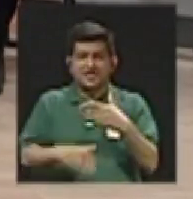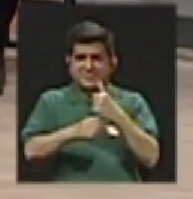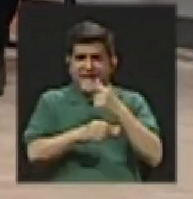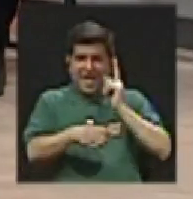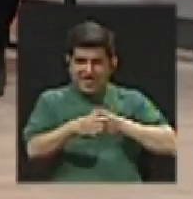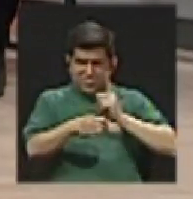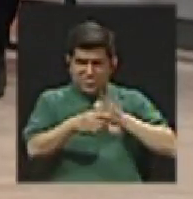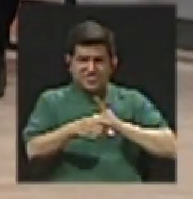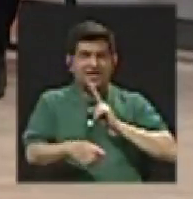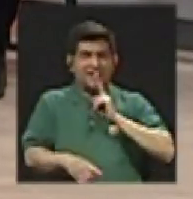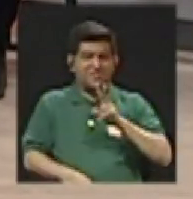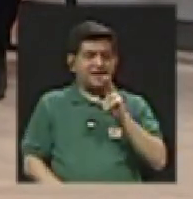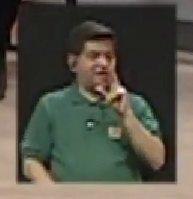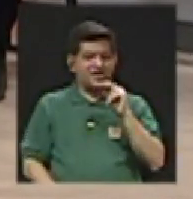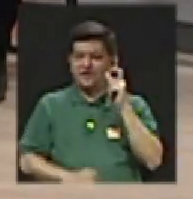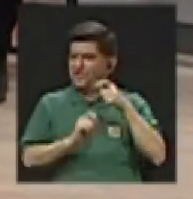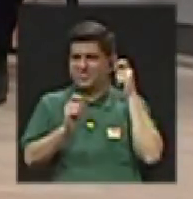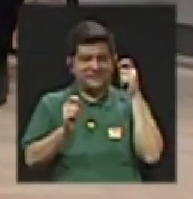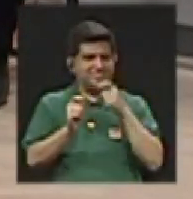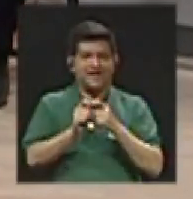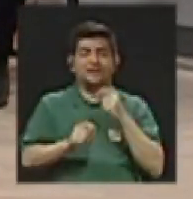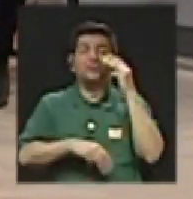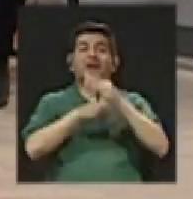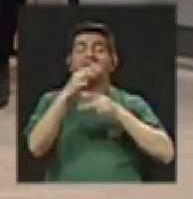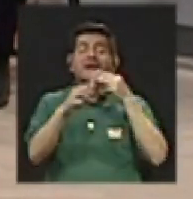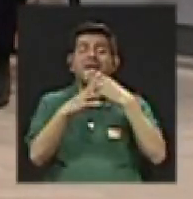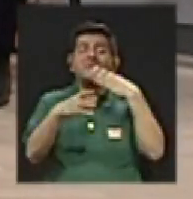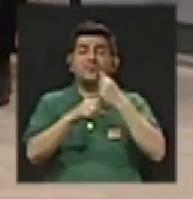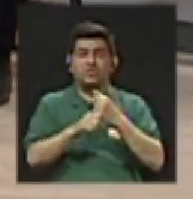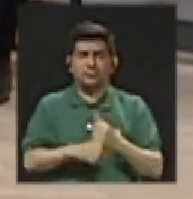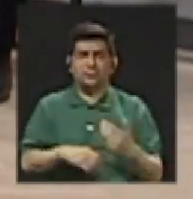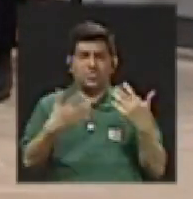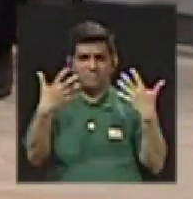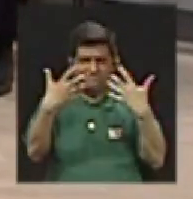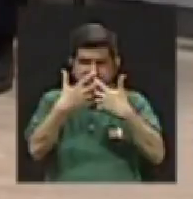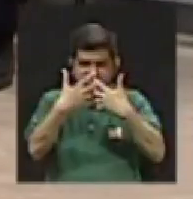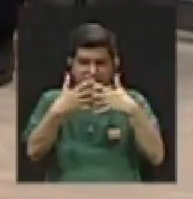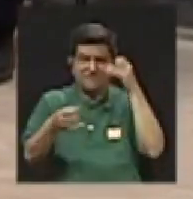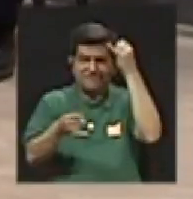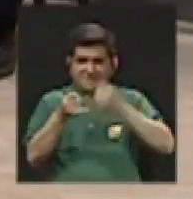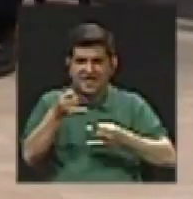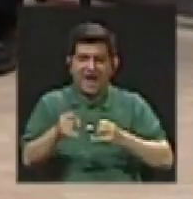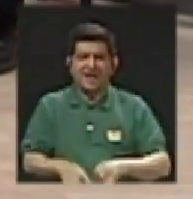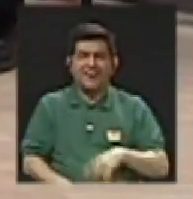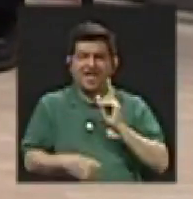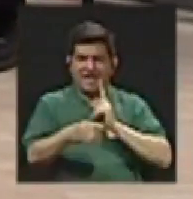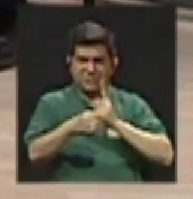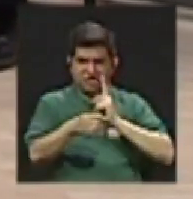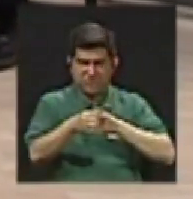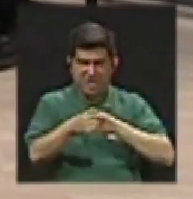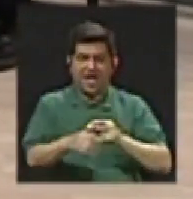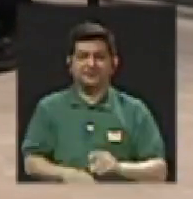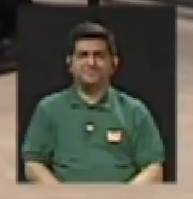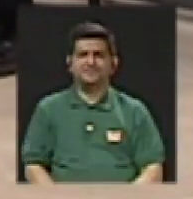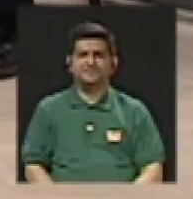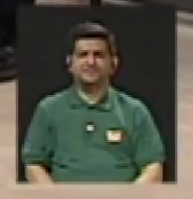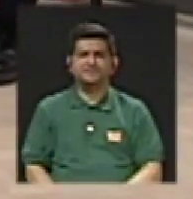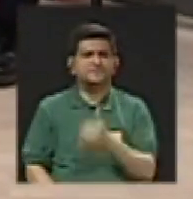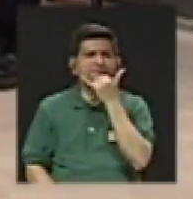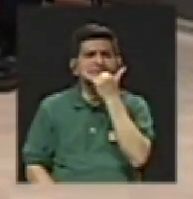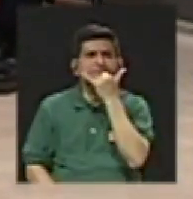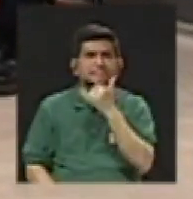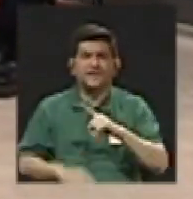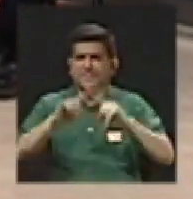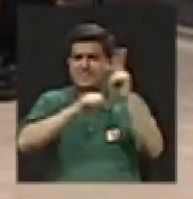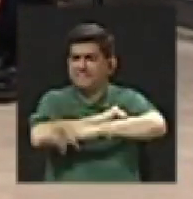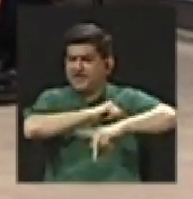China, en realidad no está hecho en China, está hecho en el mundo. Fue ensamblado en China. Entonces, lo que realmente ocurre es que